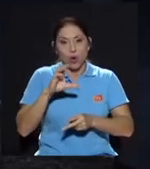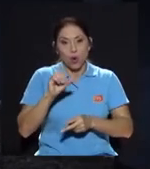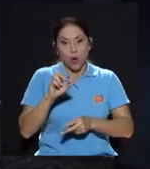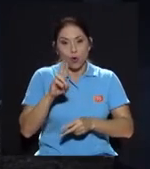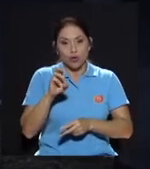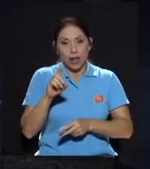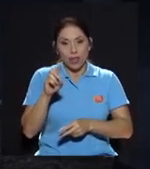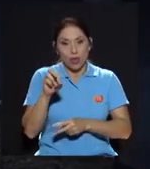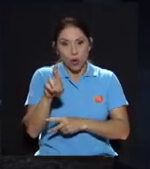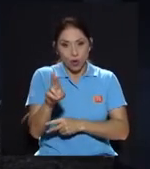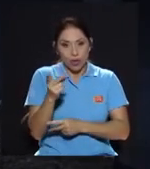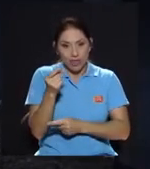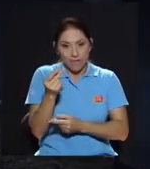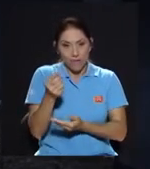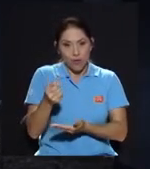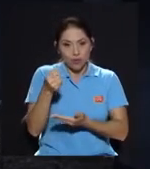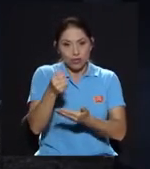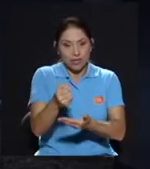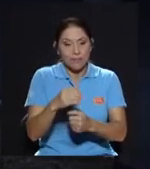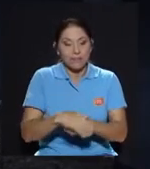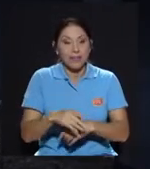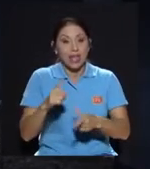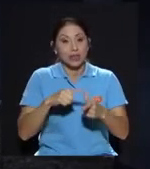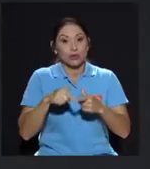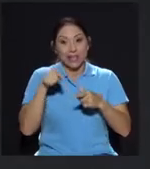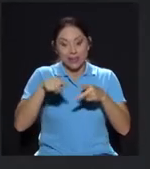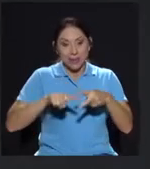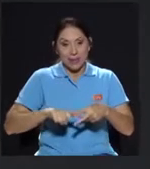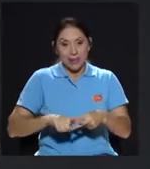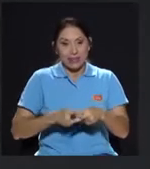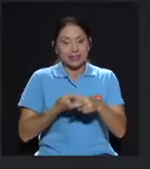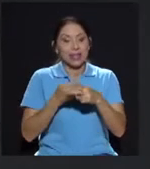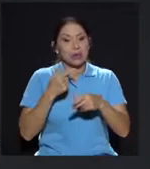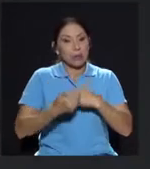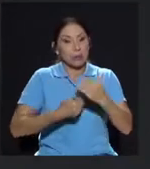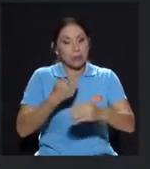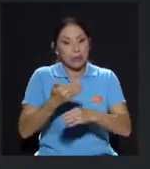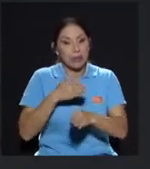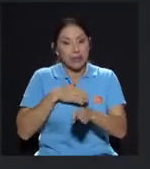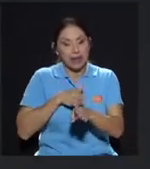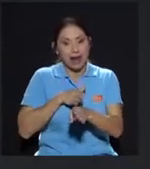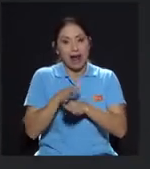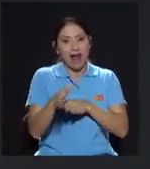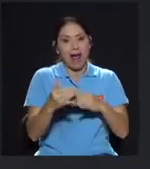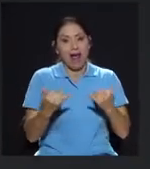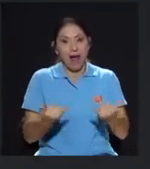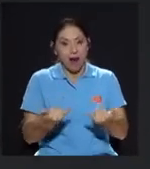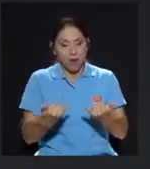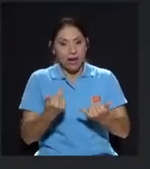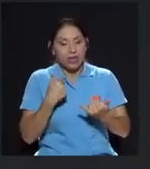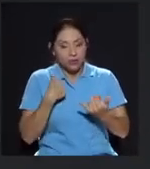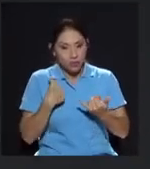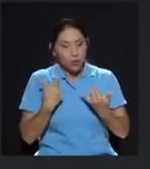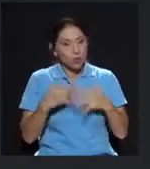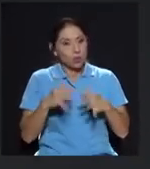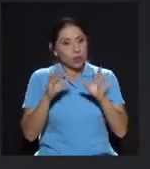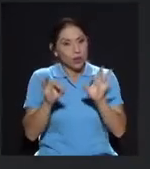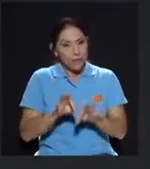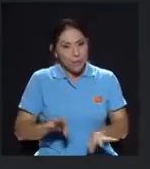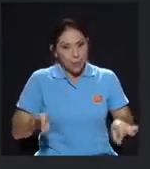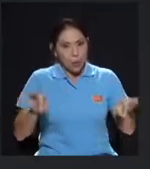formar mi carrera en el sector donde hoy estoy diríamos con una curva de aprendizaje importante